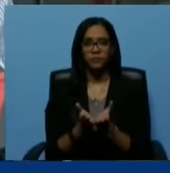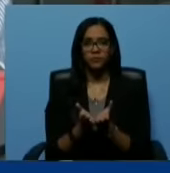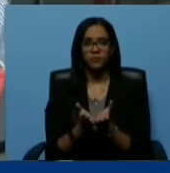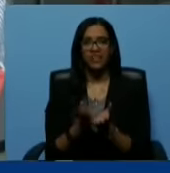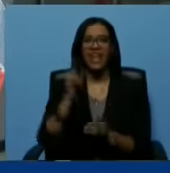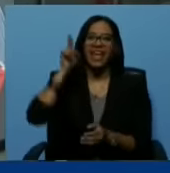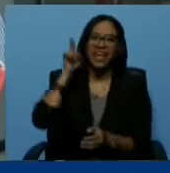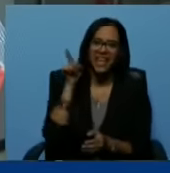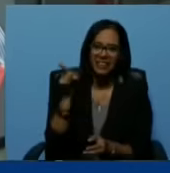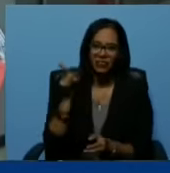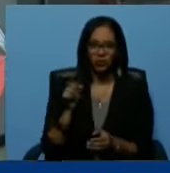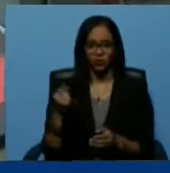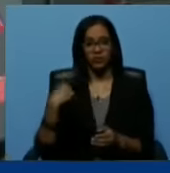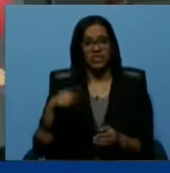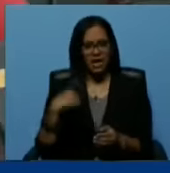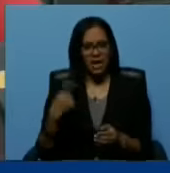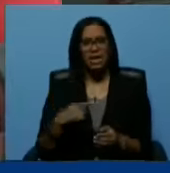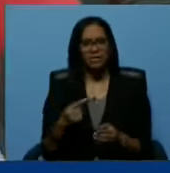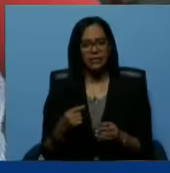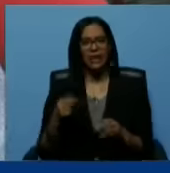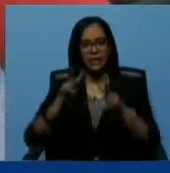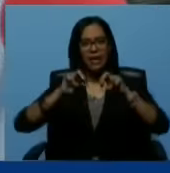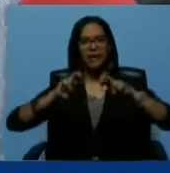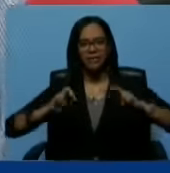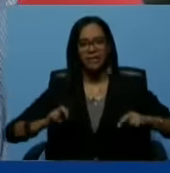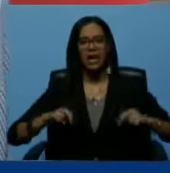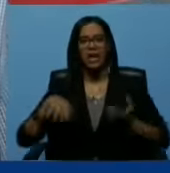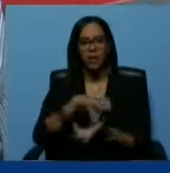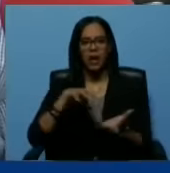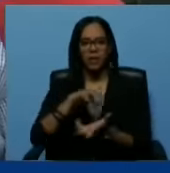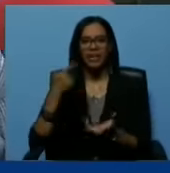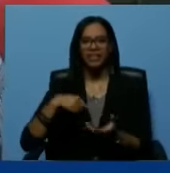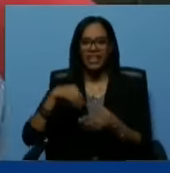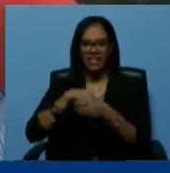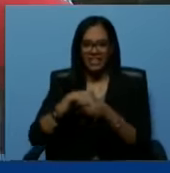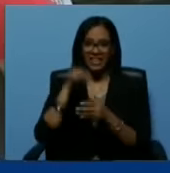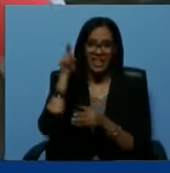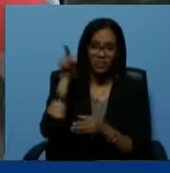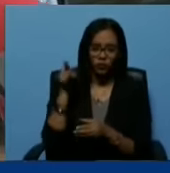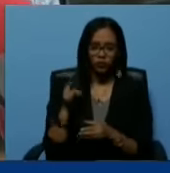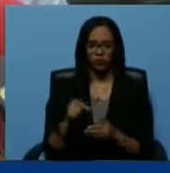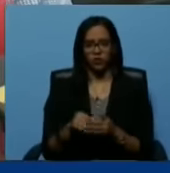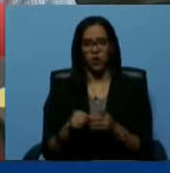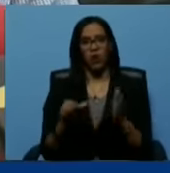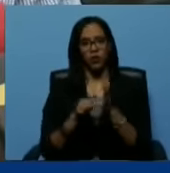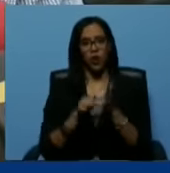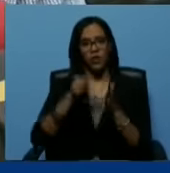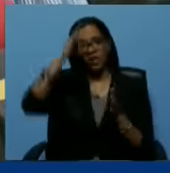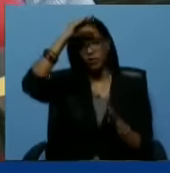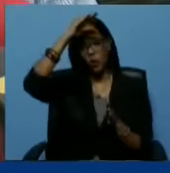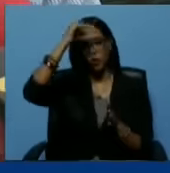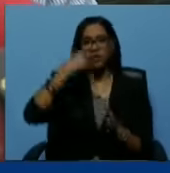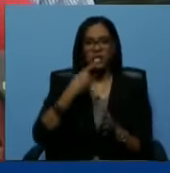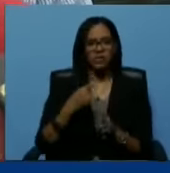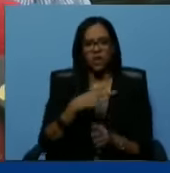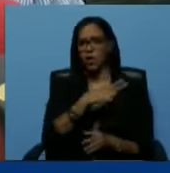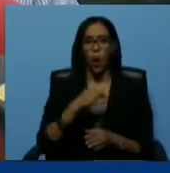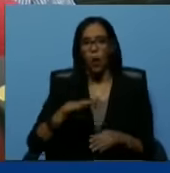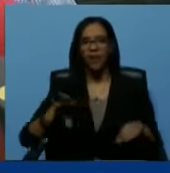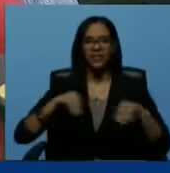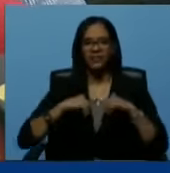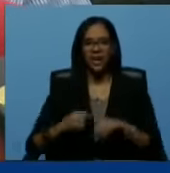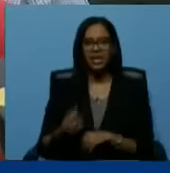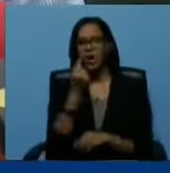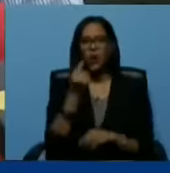Ellos tienen que revisar el tremendo problema que tienen interno, donde Donald Trump dice que no va a reconocer